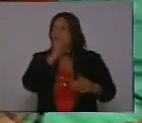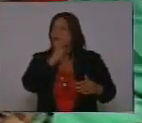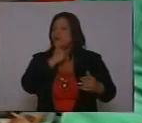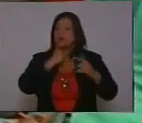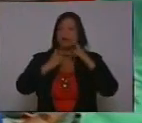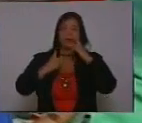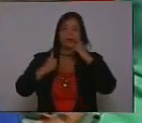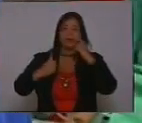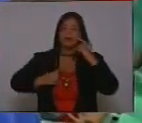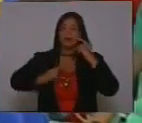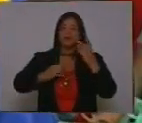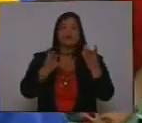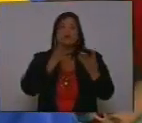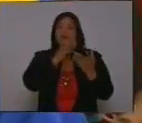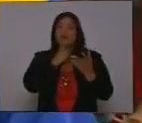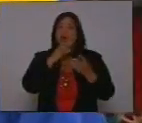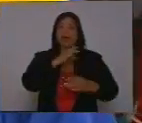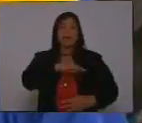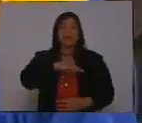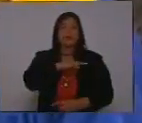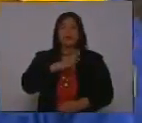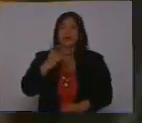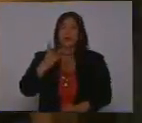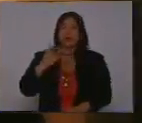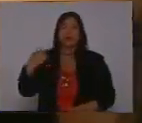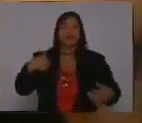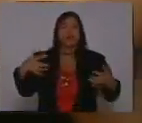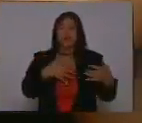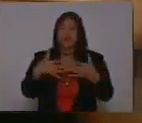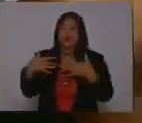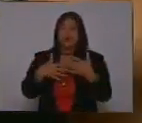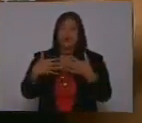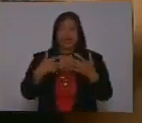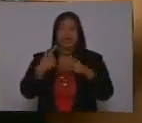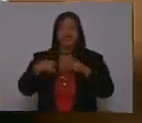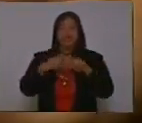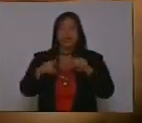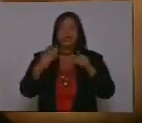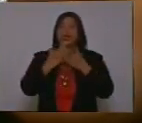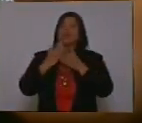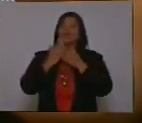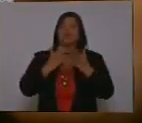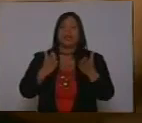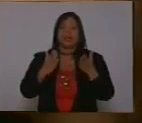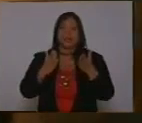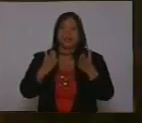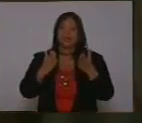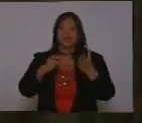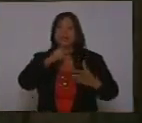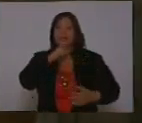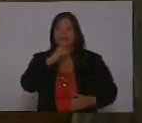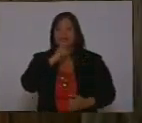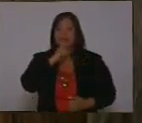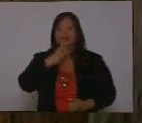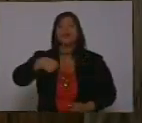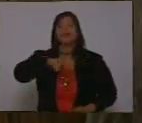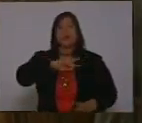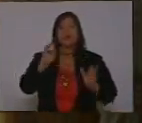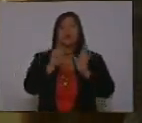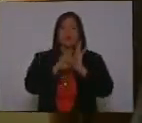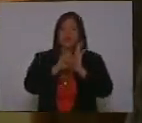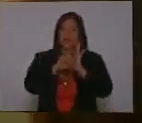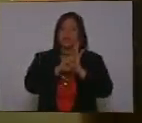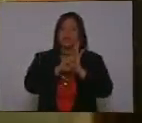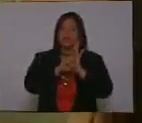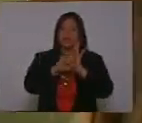con absolutamente nada y tenemos que luchar por las reivindicaciones estudiantiles, que es nuestro derecho,